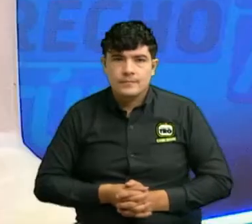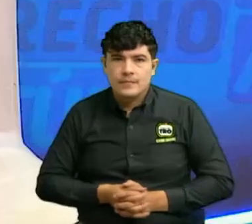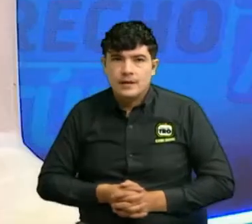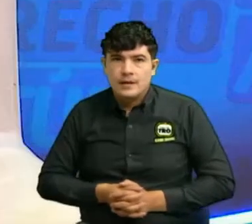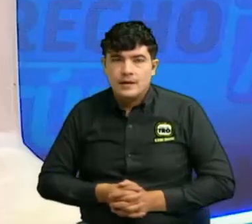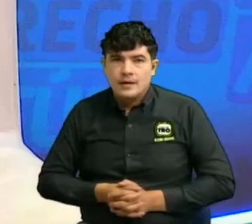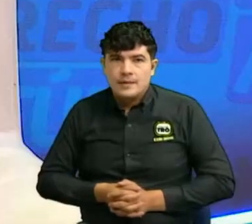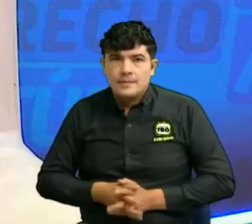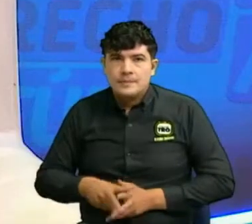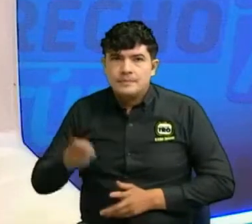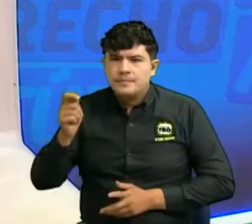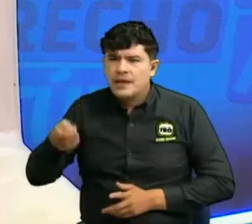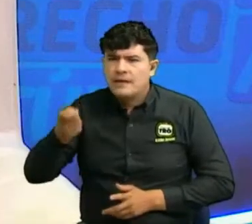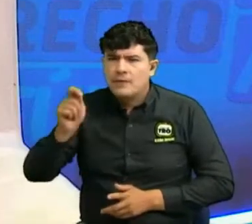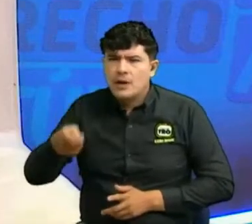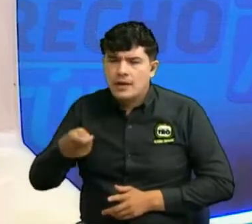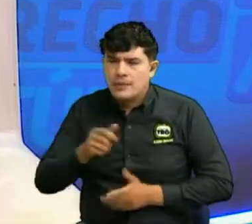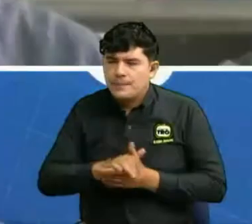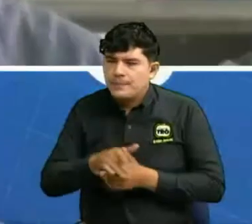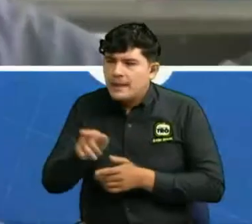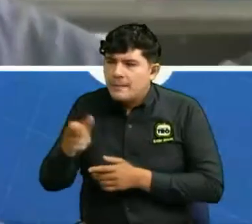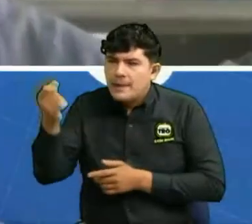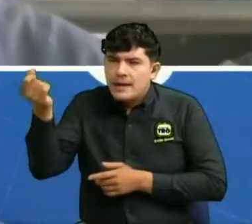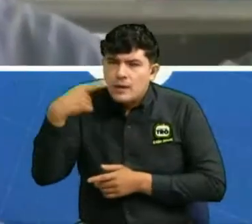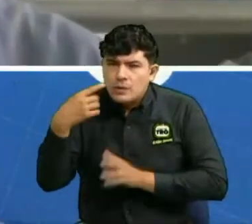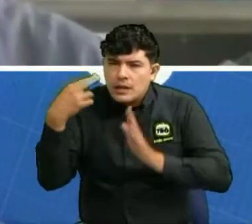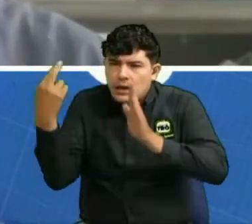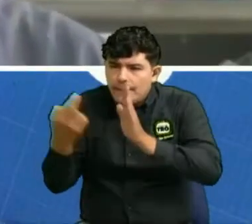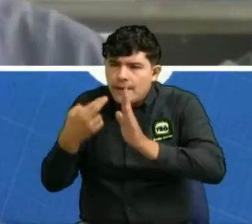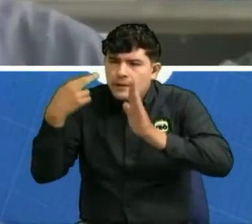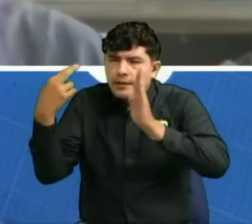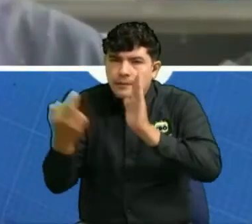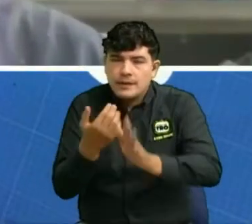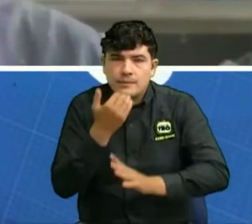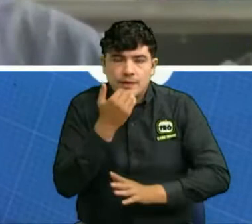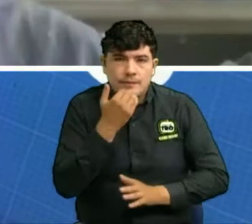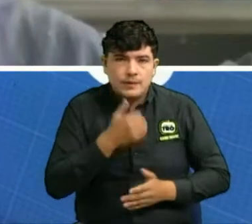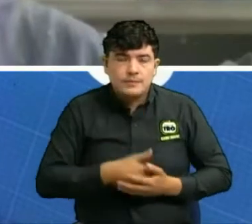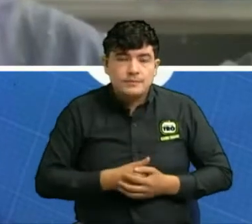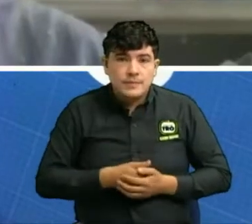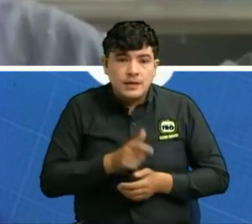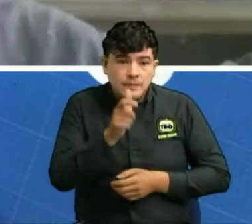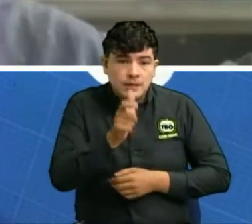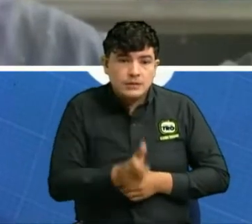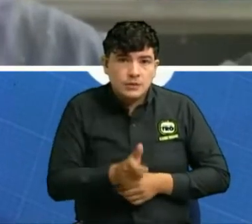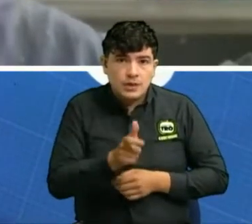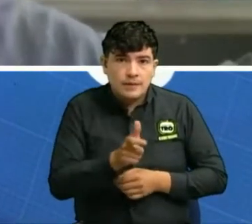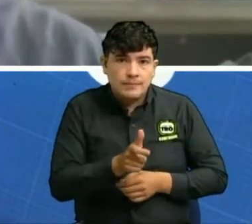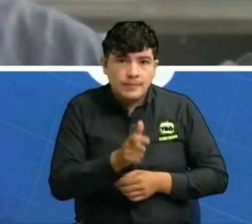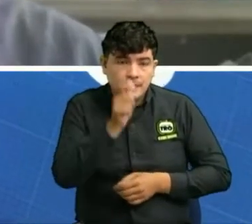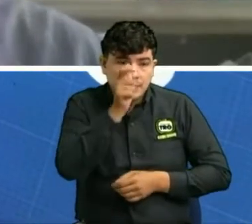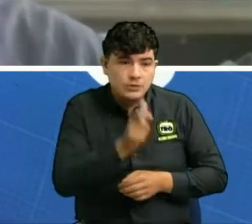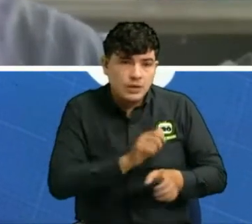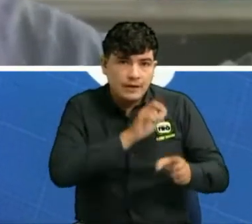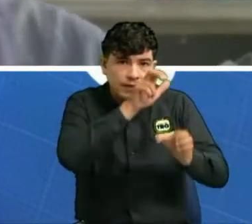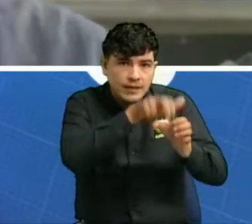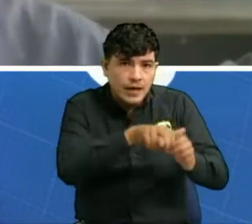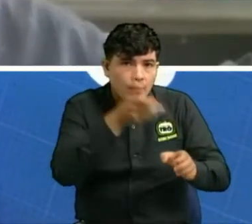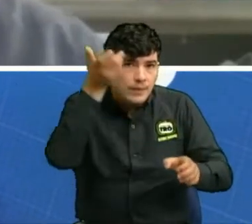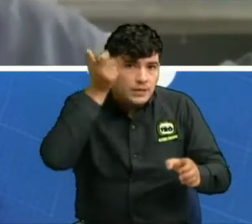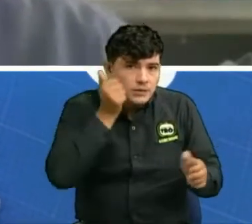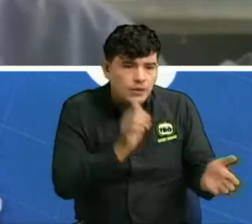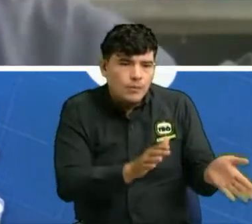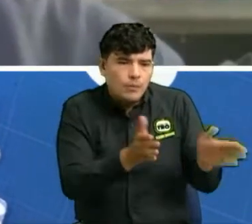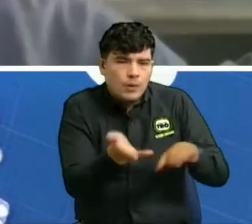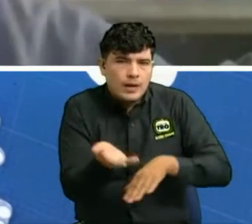Abogado, hay otra pregunta que nos hacen con mucha frecuencia y es cuando fallece un afiliado. fallece un afiliado que no